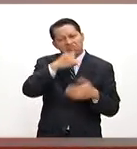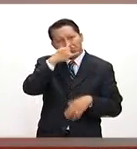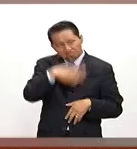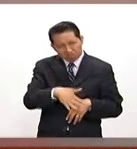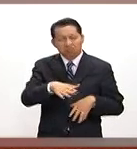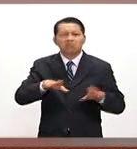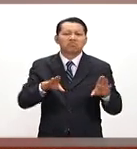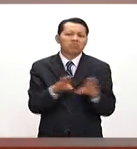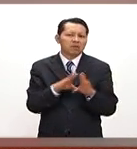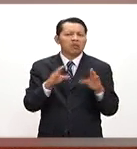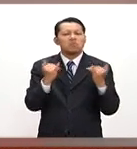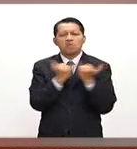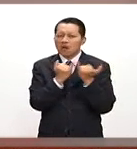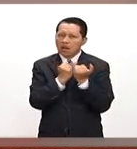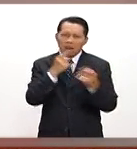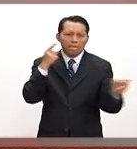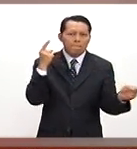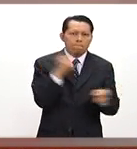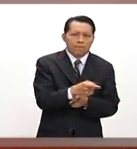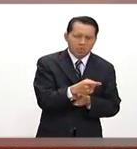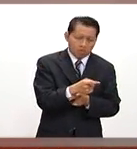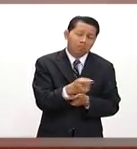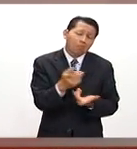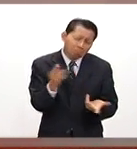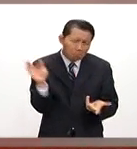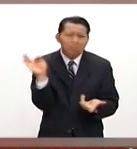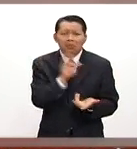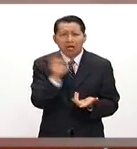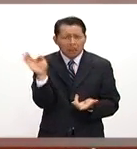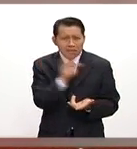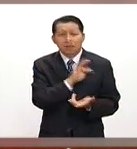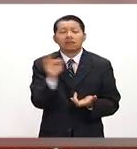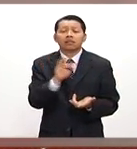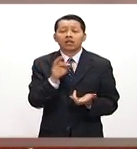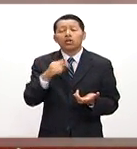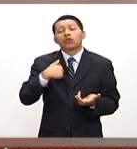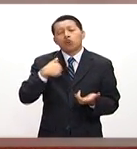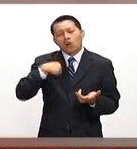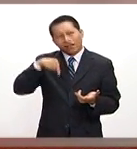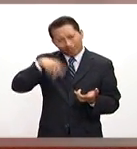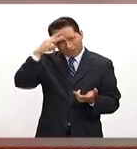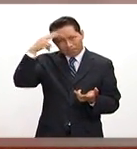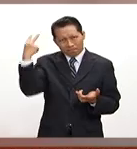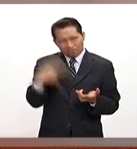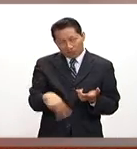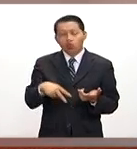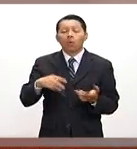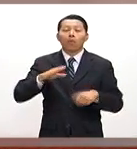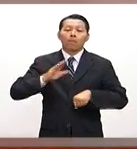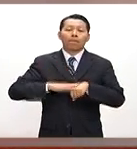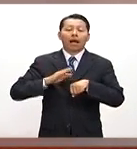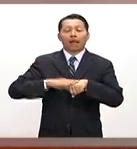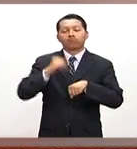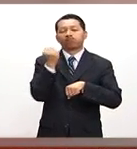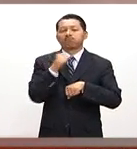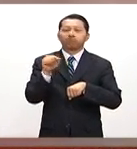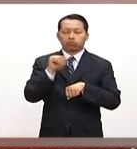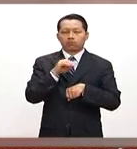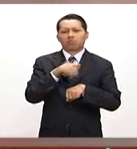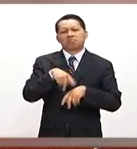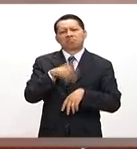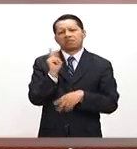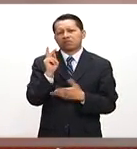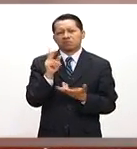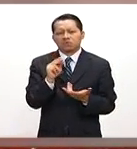de contestar con los insultos. Y eso a lo mejor me haría muy popular acá, en México. Pero yo no sé